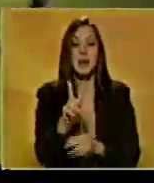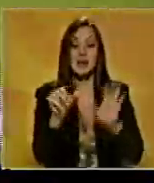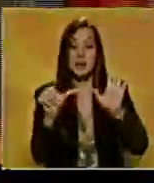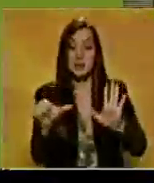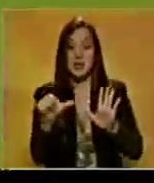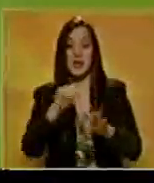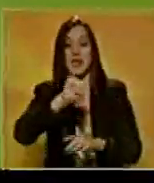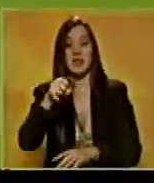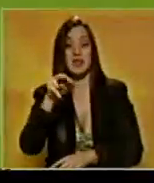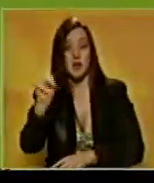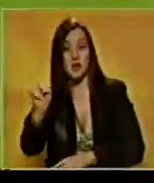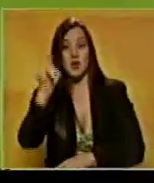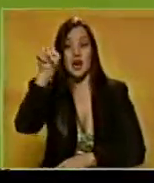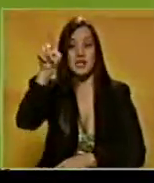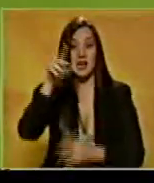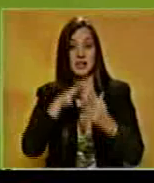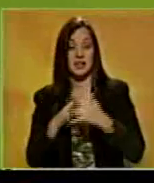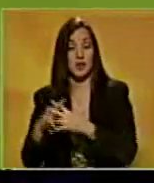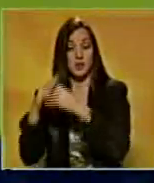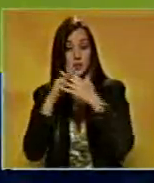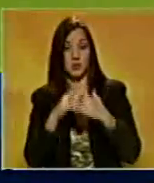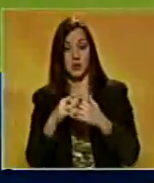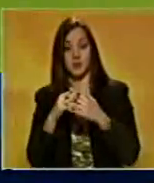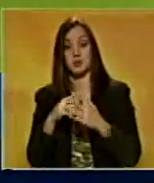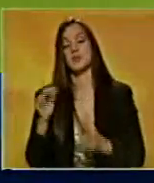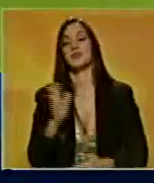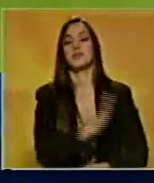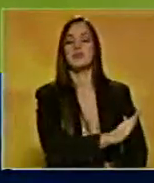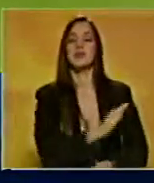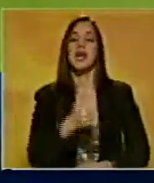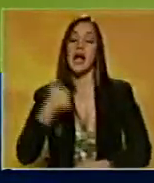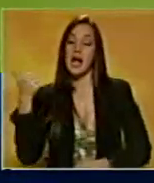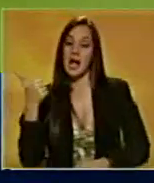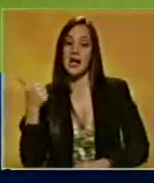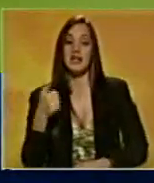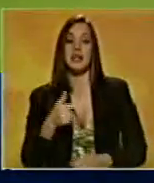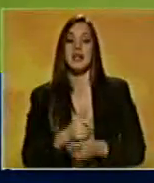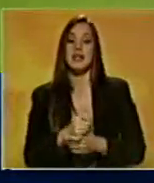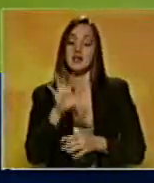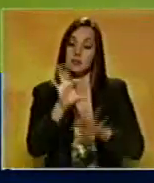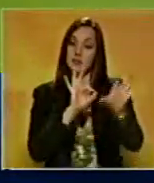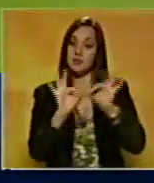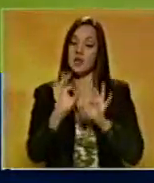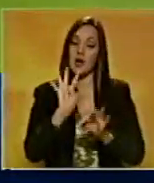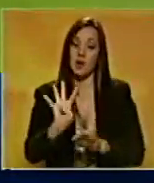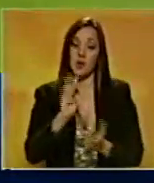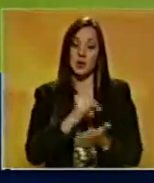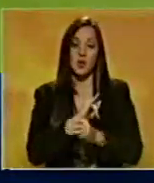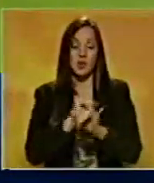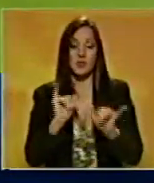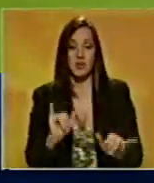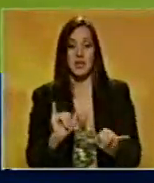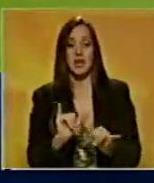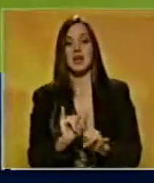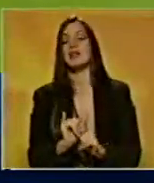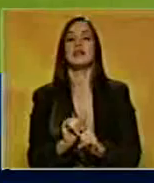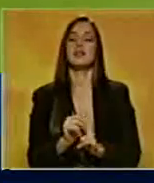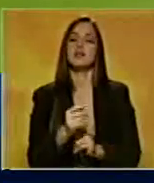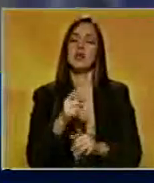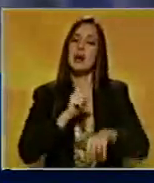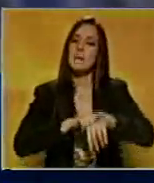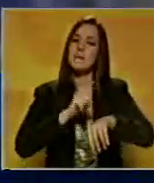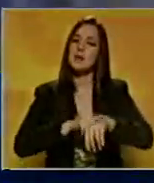Estados Unidos. En la Copa Italia, la Lazio venció al Udinese 2-1 y clasificó los cuartos de final. Cone adelantó a los visitantes al